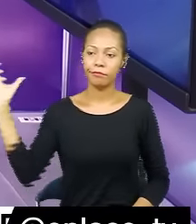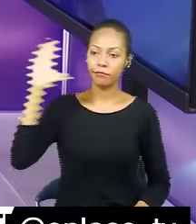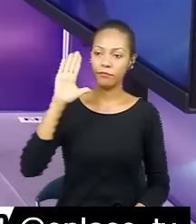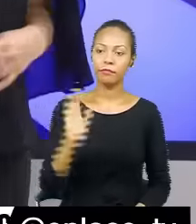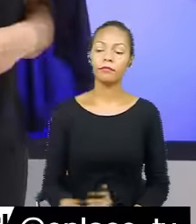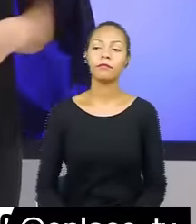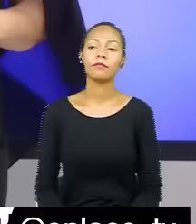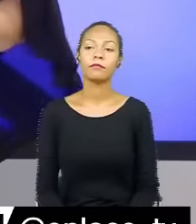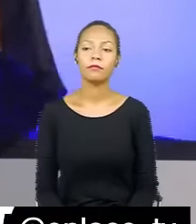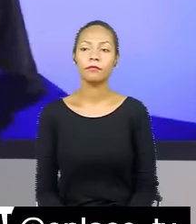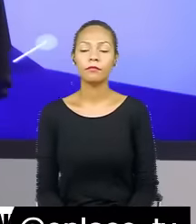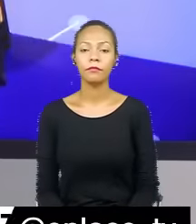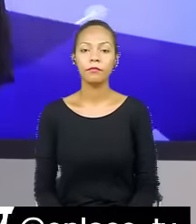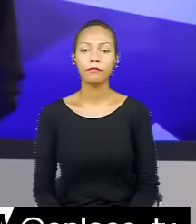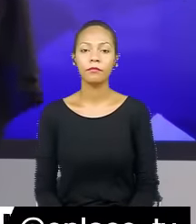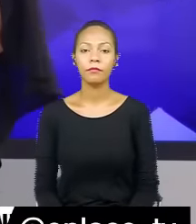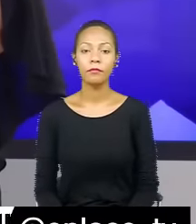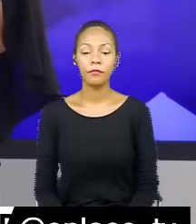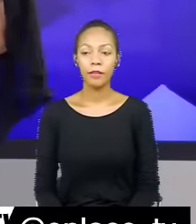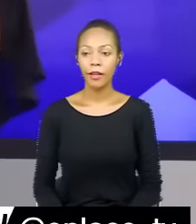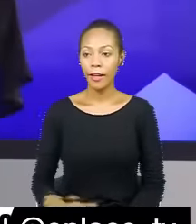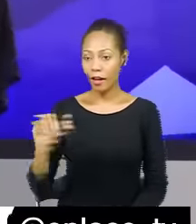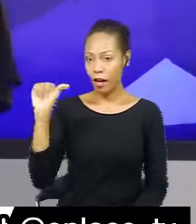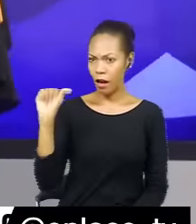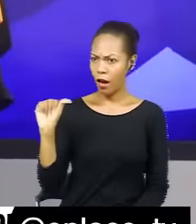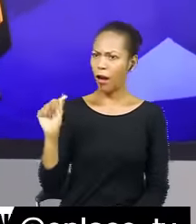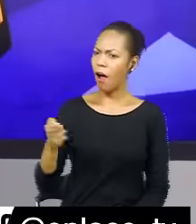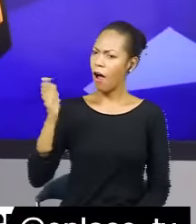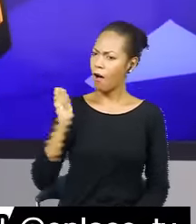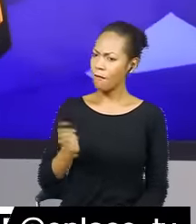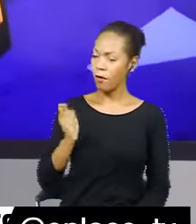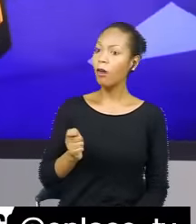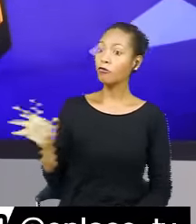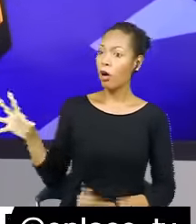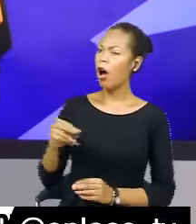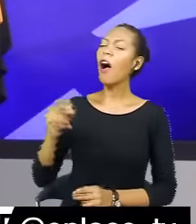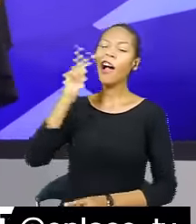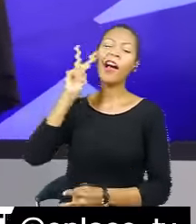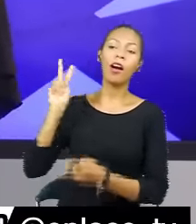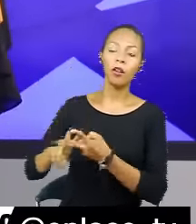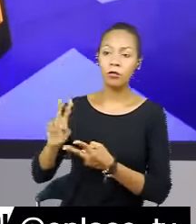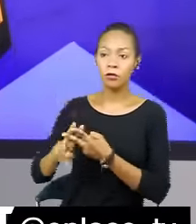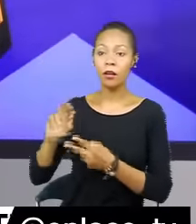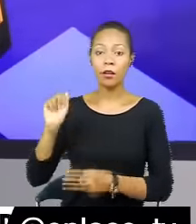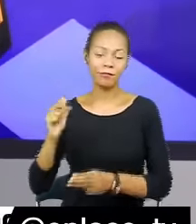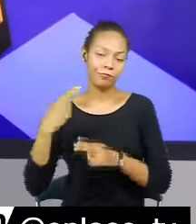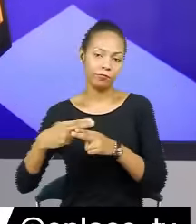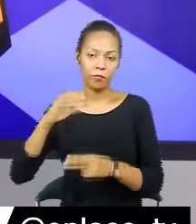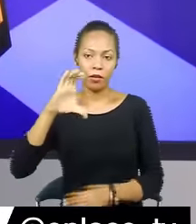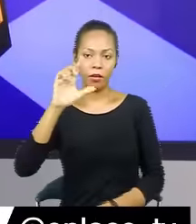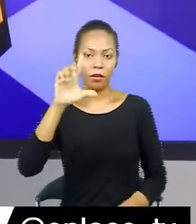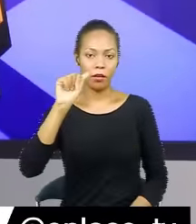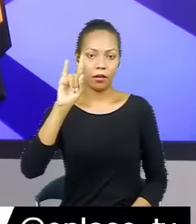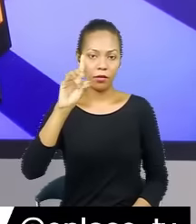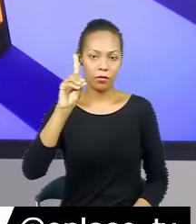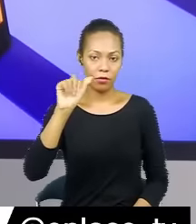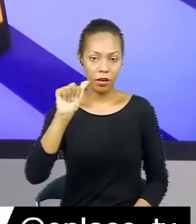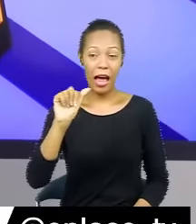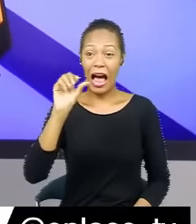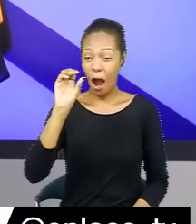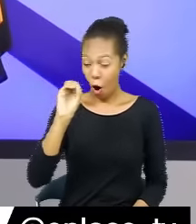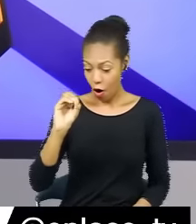titulares. Fue asesinada la reconocida abogada Claudia Metrovia Calvo. Al parecer, su hijo de crianza